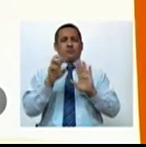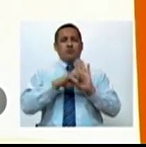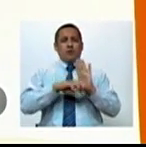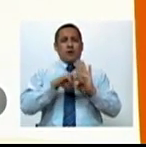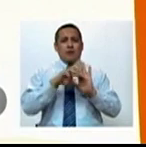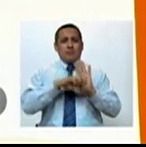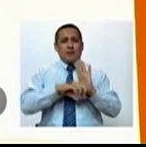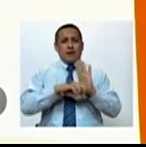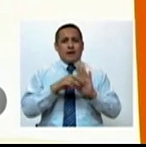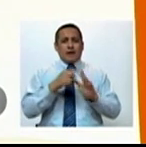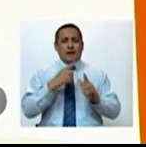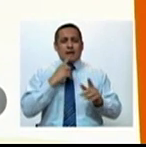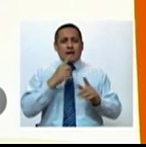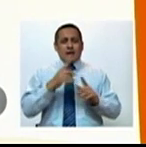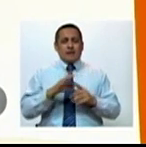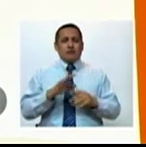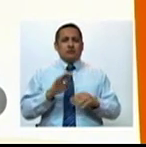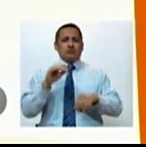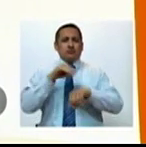es el